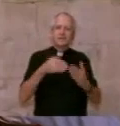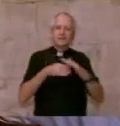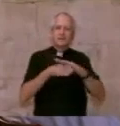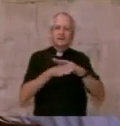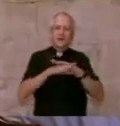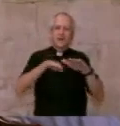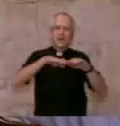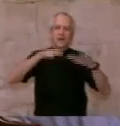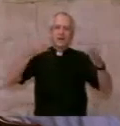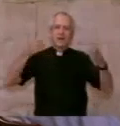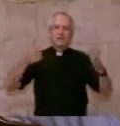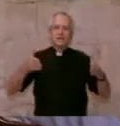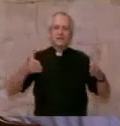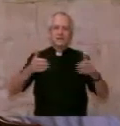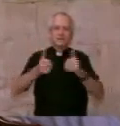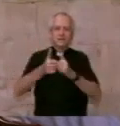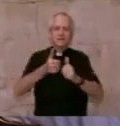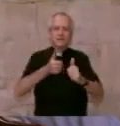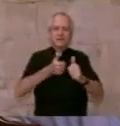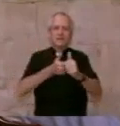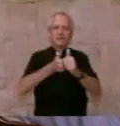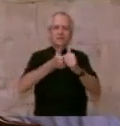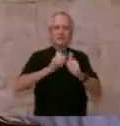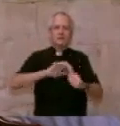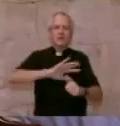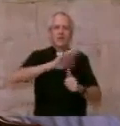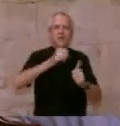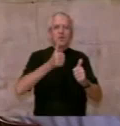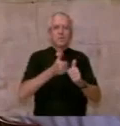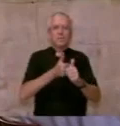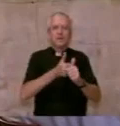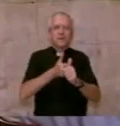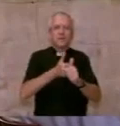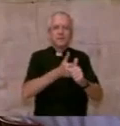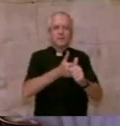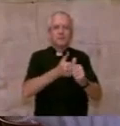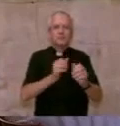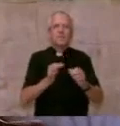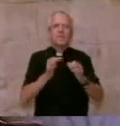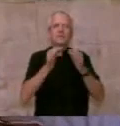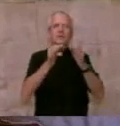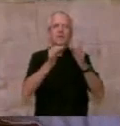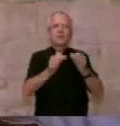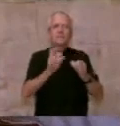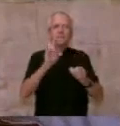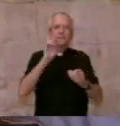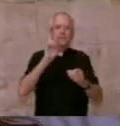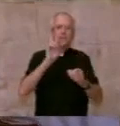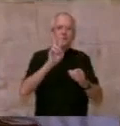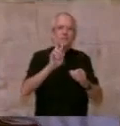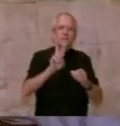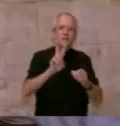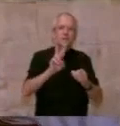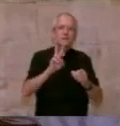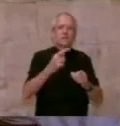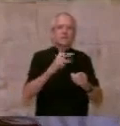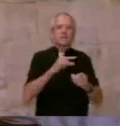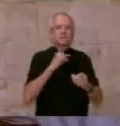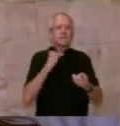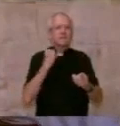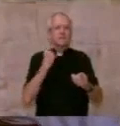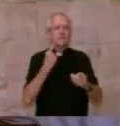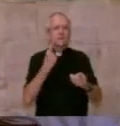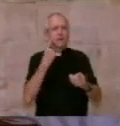al altar mayor precedida de celestial acompañamiento. Una vez allí, le hizo al admirado clérigo